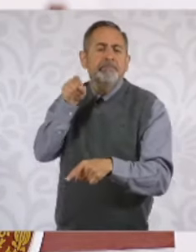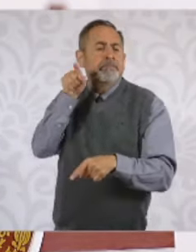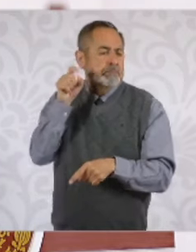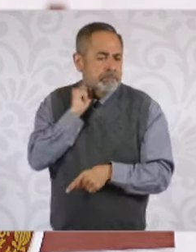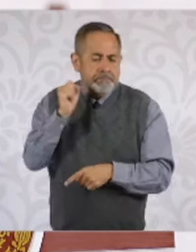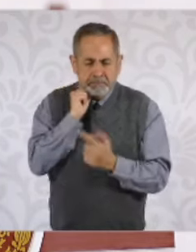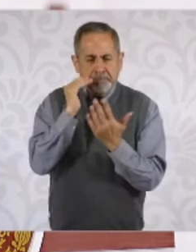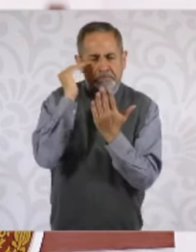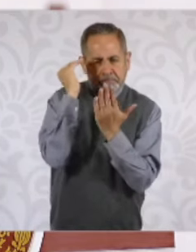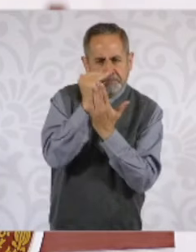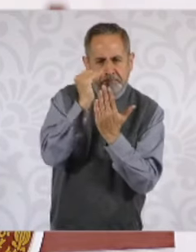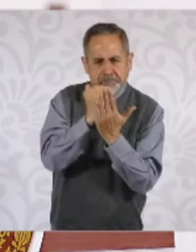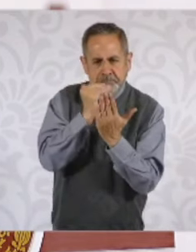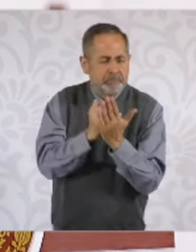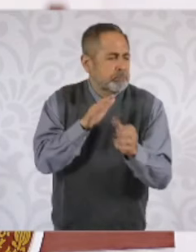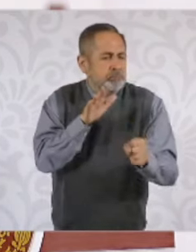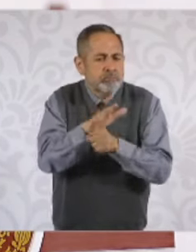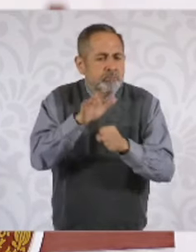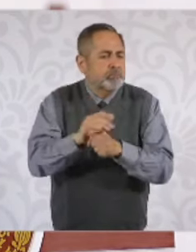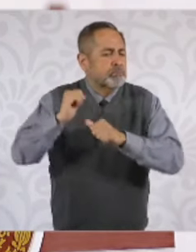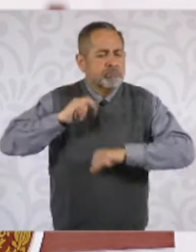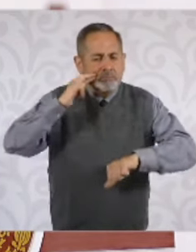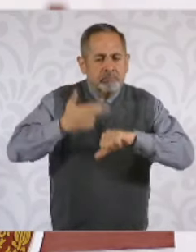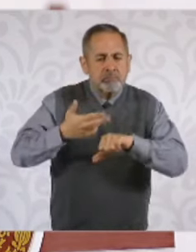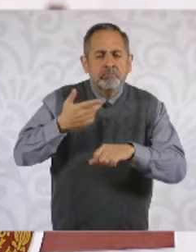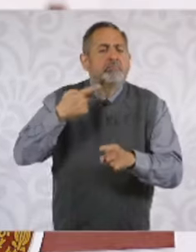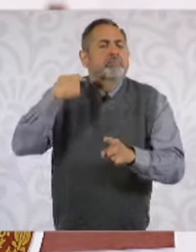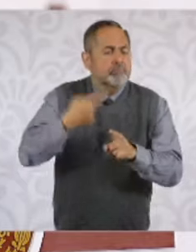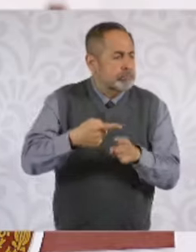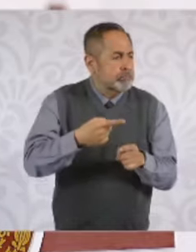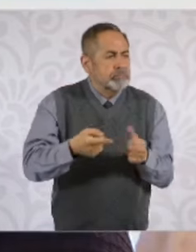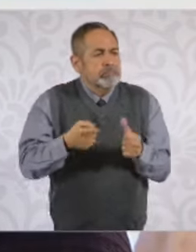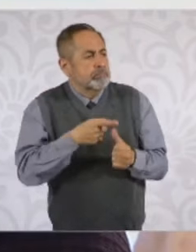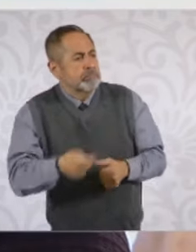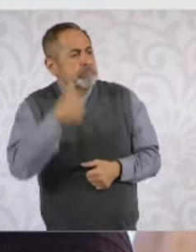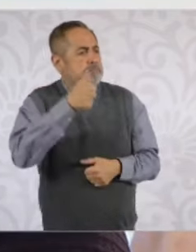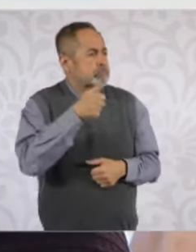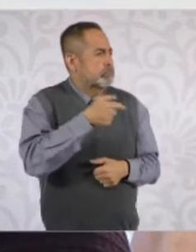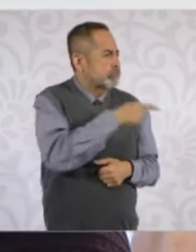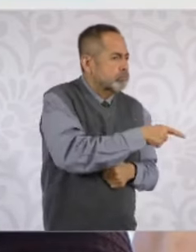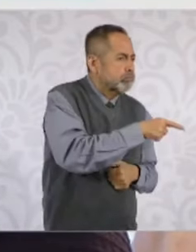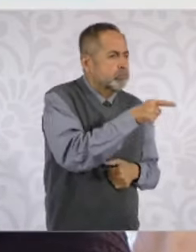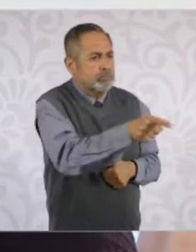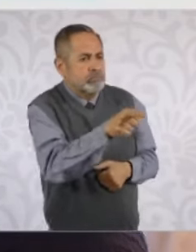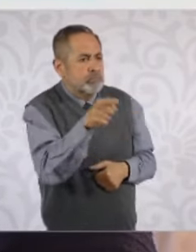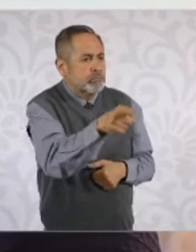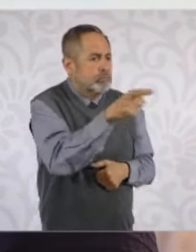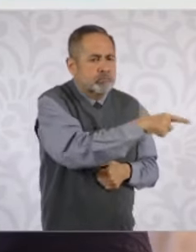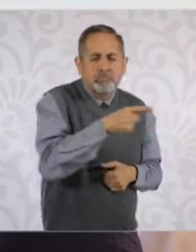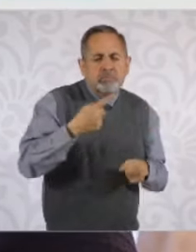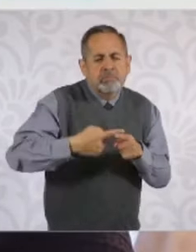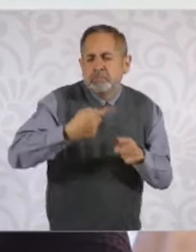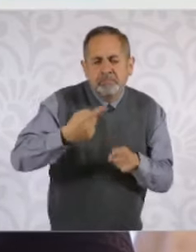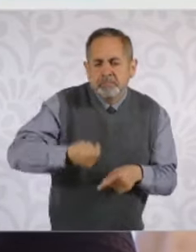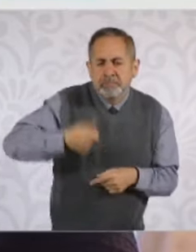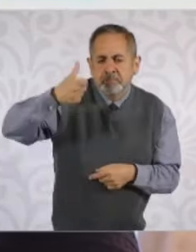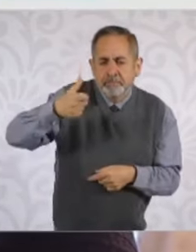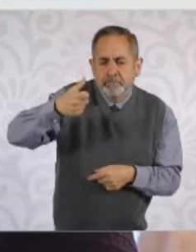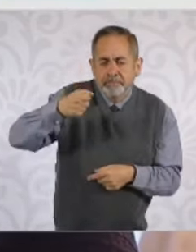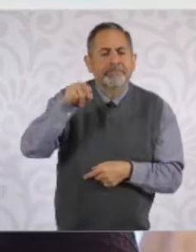las magistraturas de circuito y los juzgados de distrito que deberán elegirse el